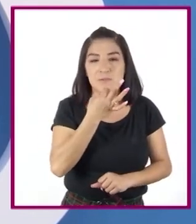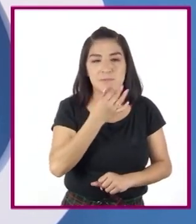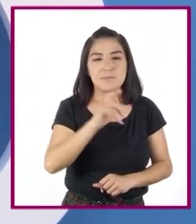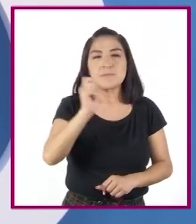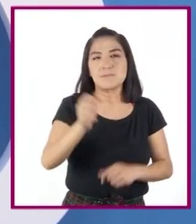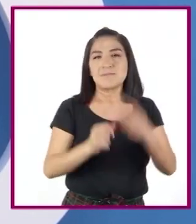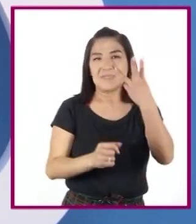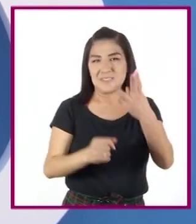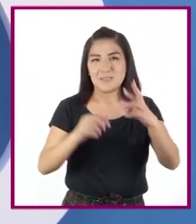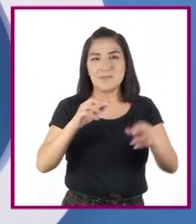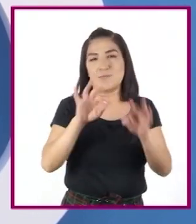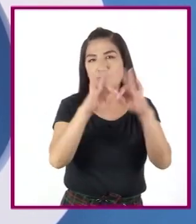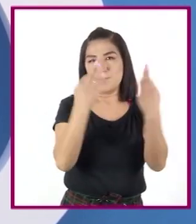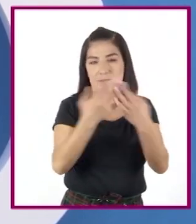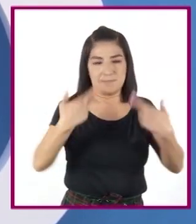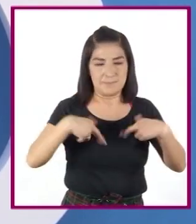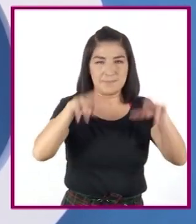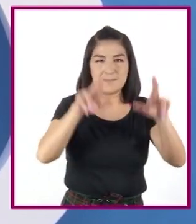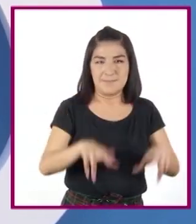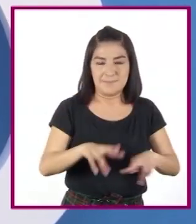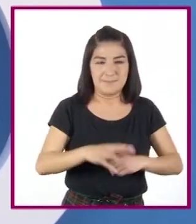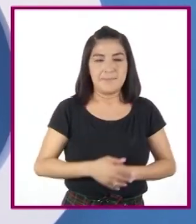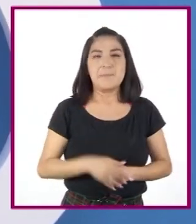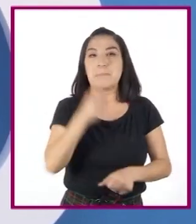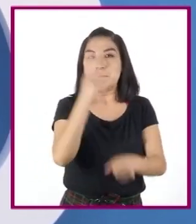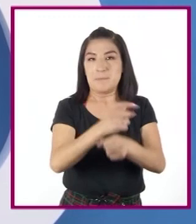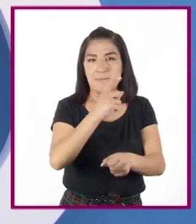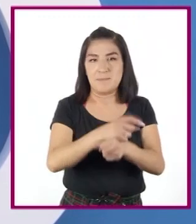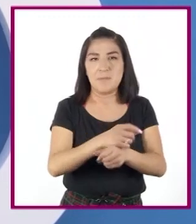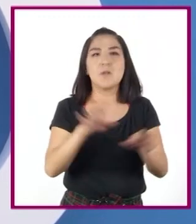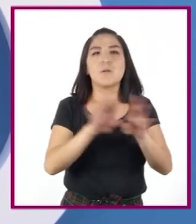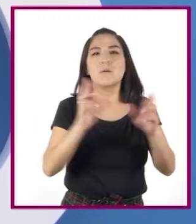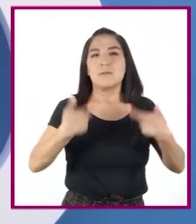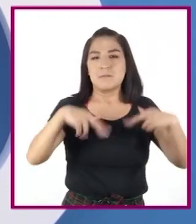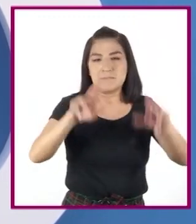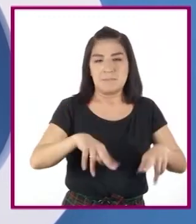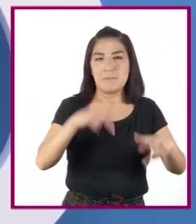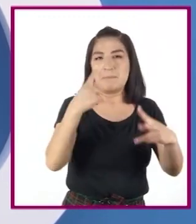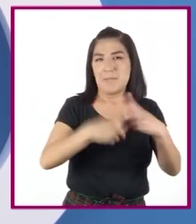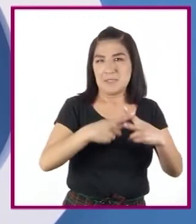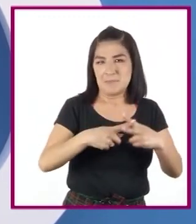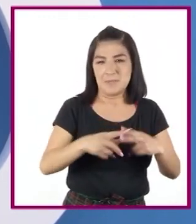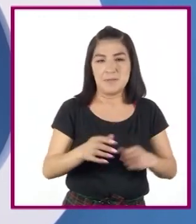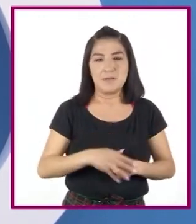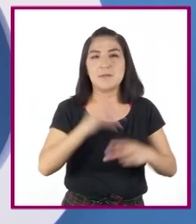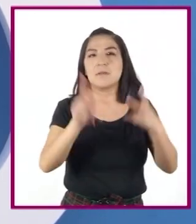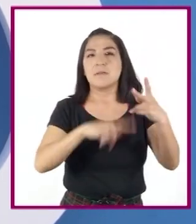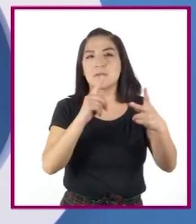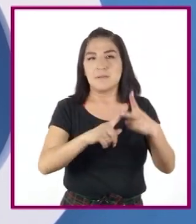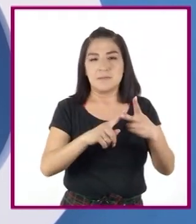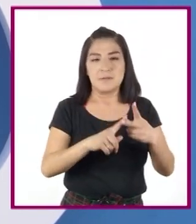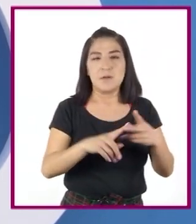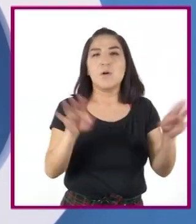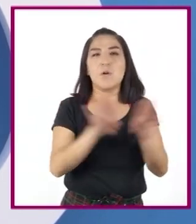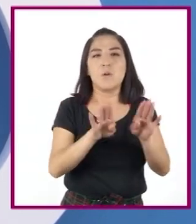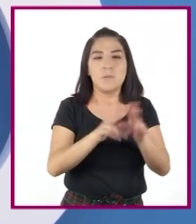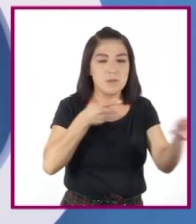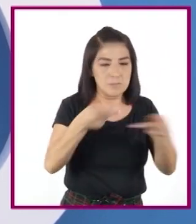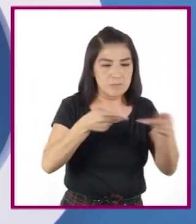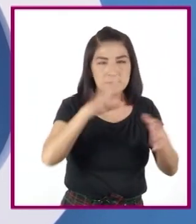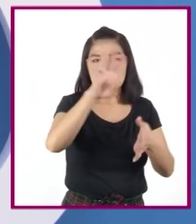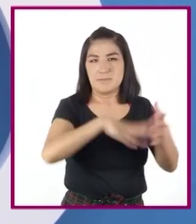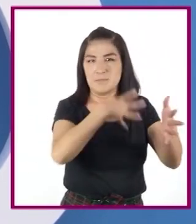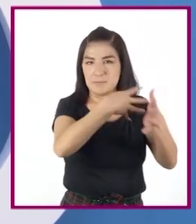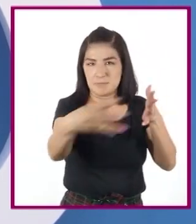3 formas de representar la situación. Una es la expresión algebraica, otra es la elaboración de una